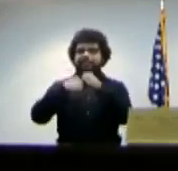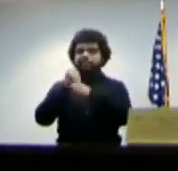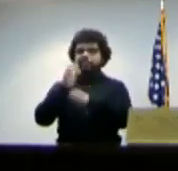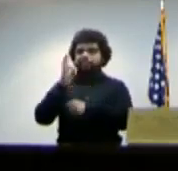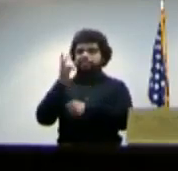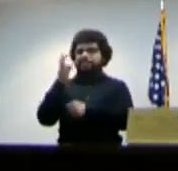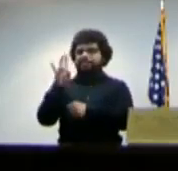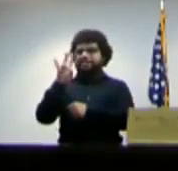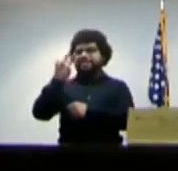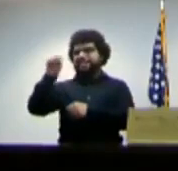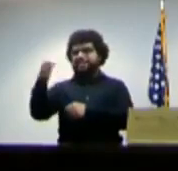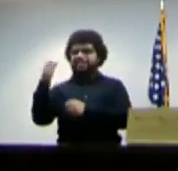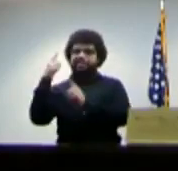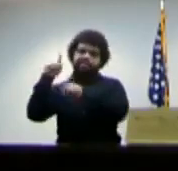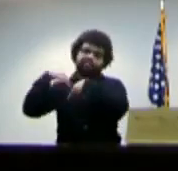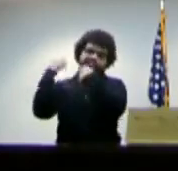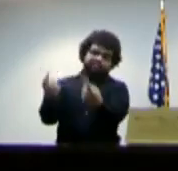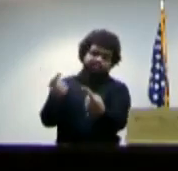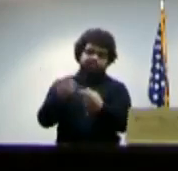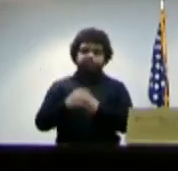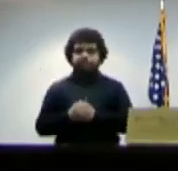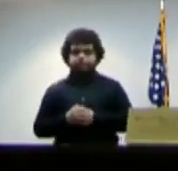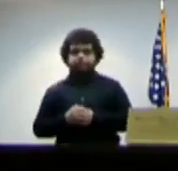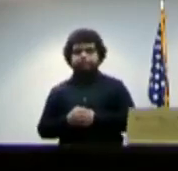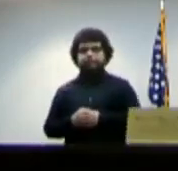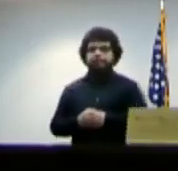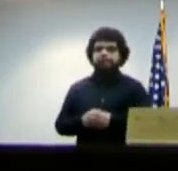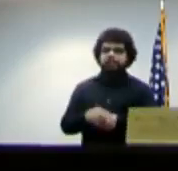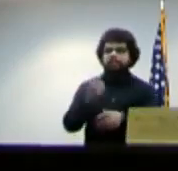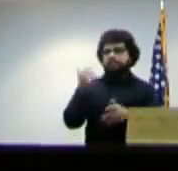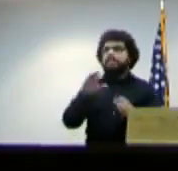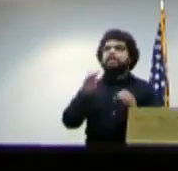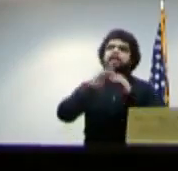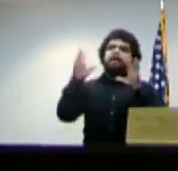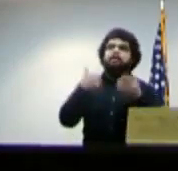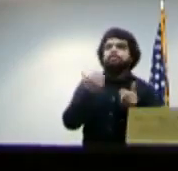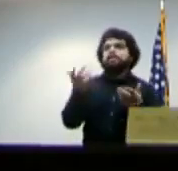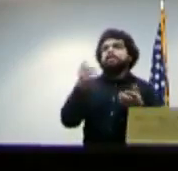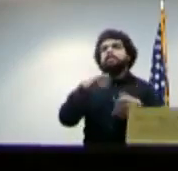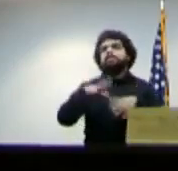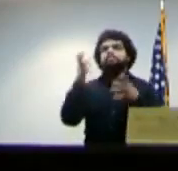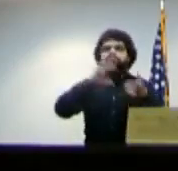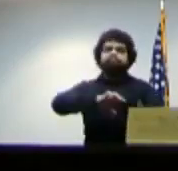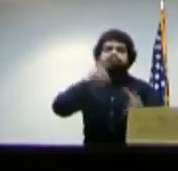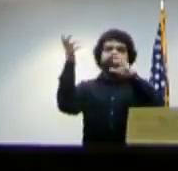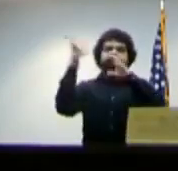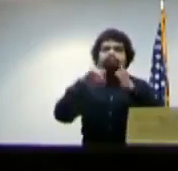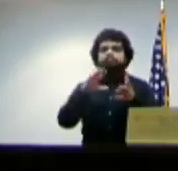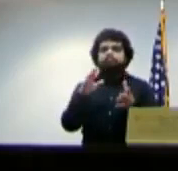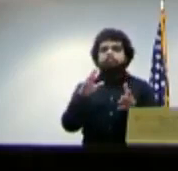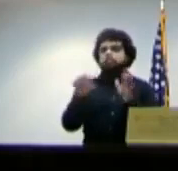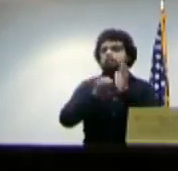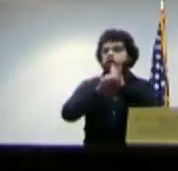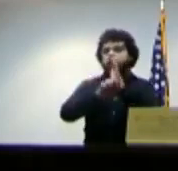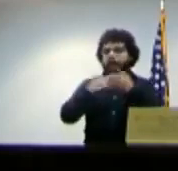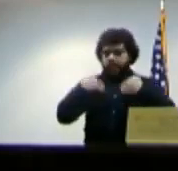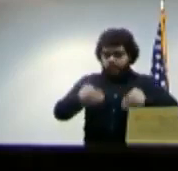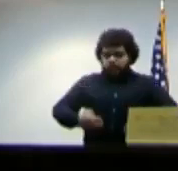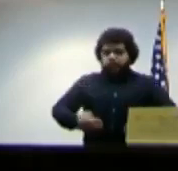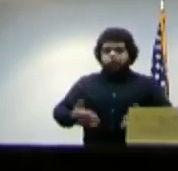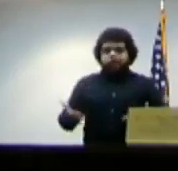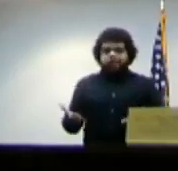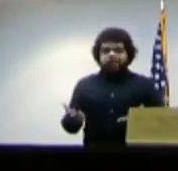Y no han fallado, claro, cuando han ocurrido cosas mayores, defectos como el cuerpo humano que funciona hasta